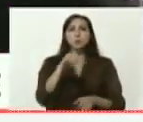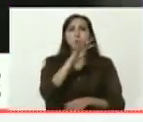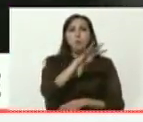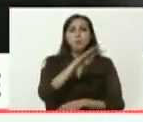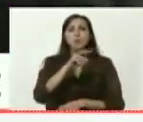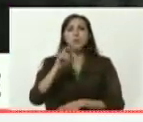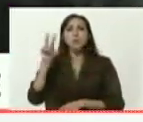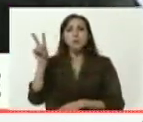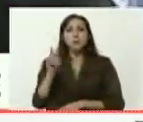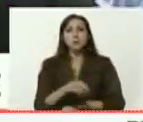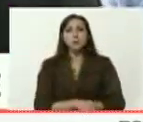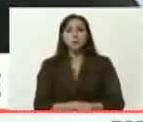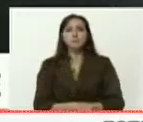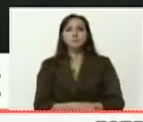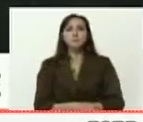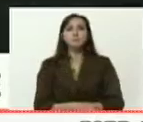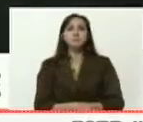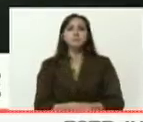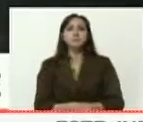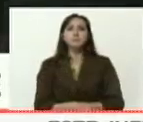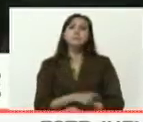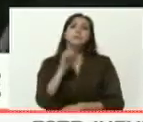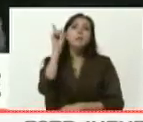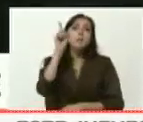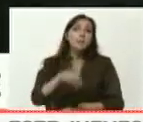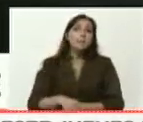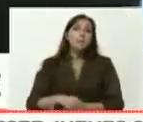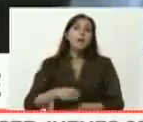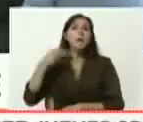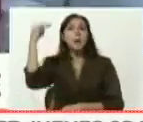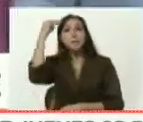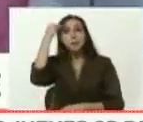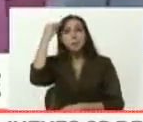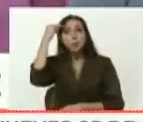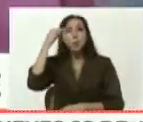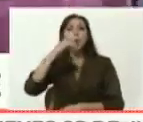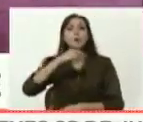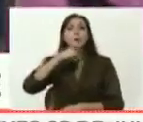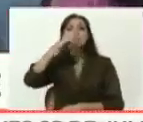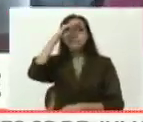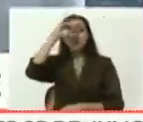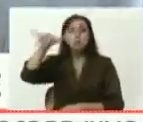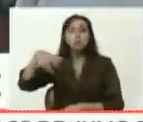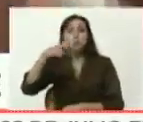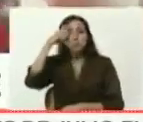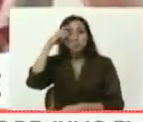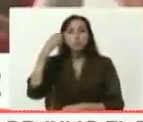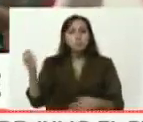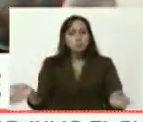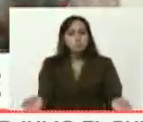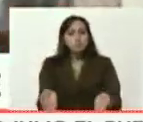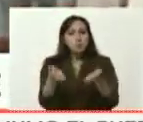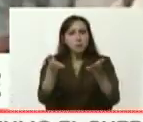mencionaba que gracias a la memoria de Jorge Rodríguez Padre se levantó un pueblo que